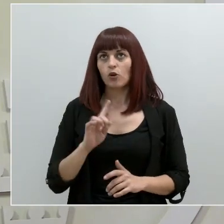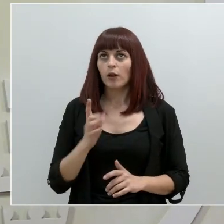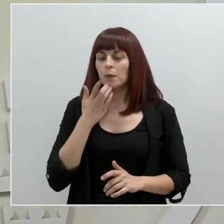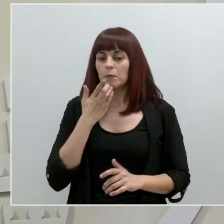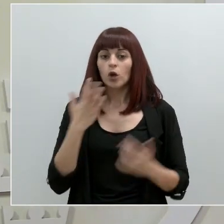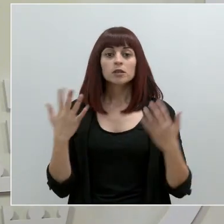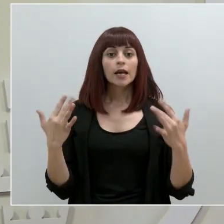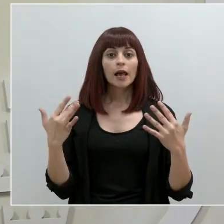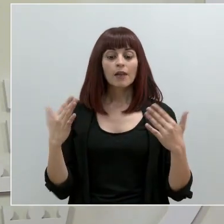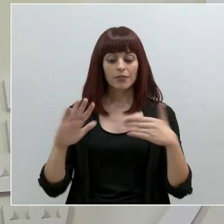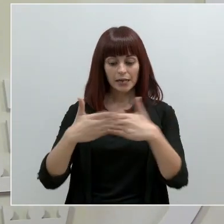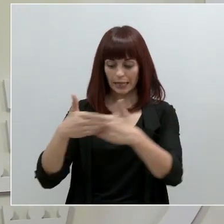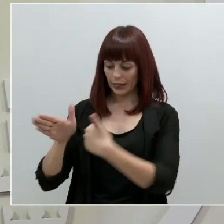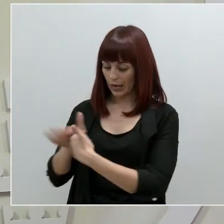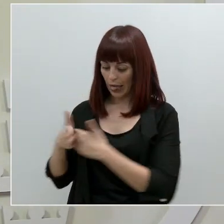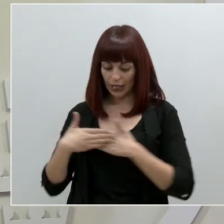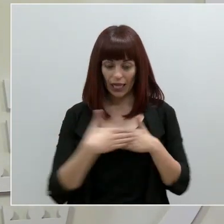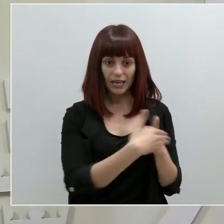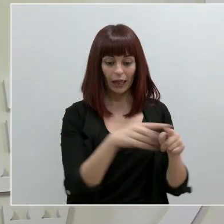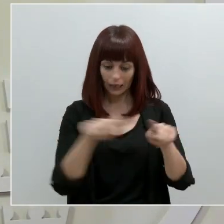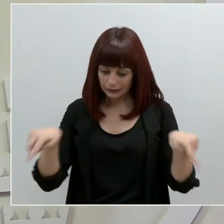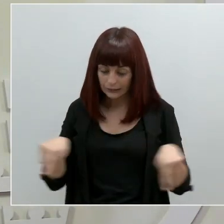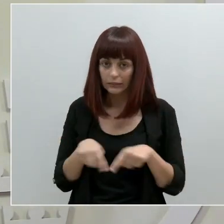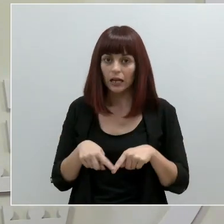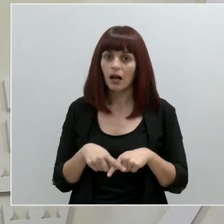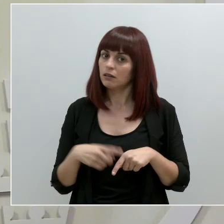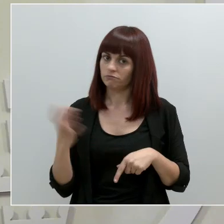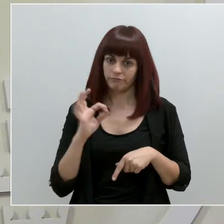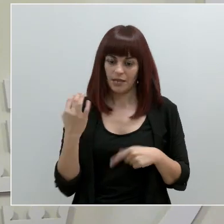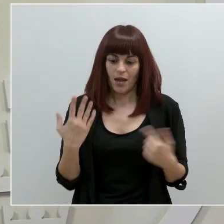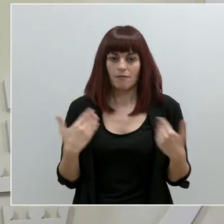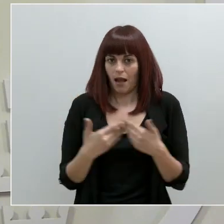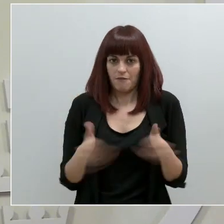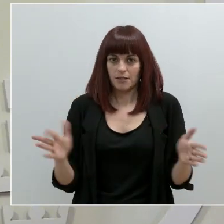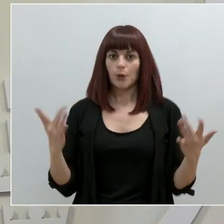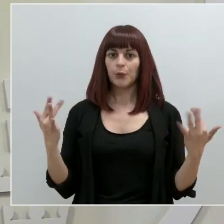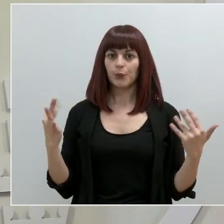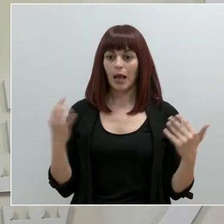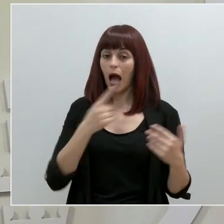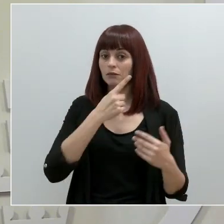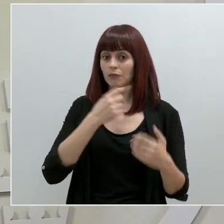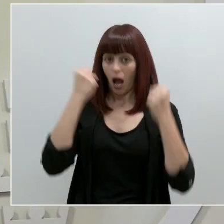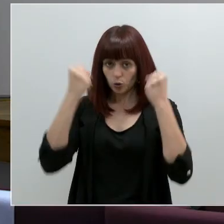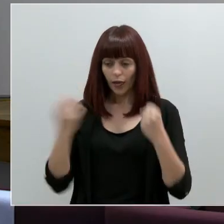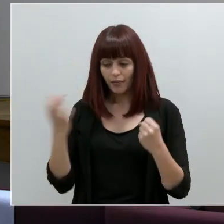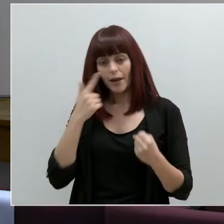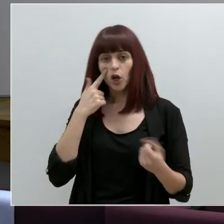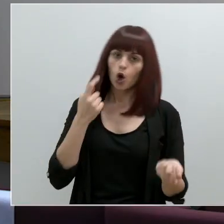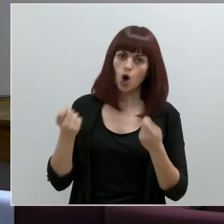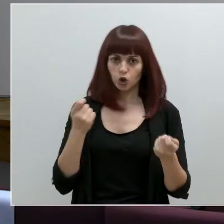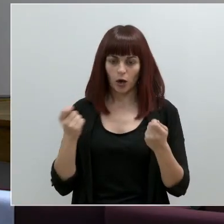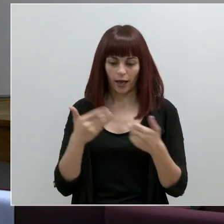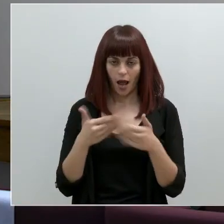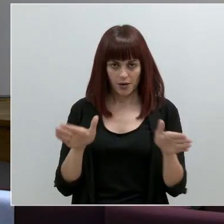usar terrazas que estén cerradas, y además hay que vigilar que efectivamente no lo estén por parte de las autoridades. Y una cuestión más,